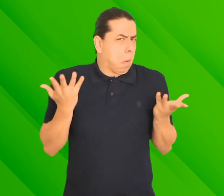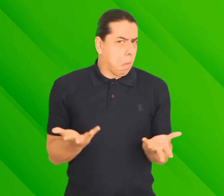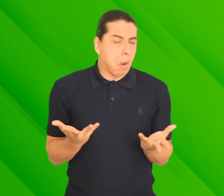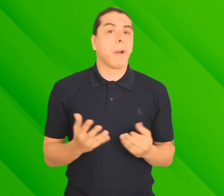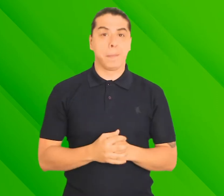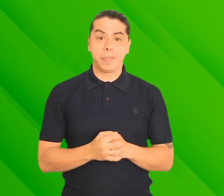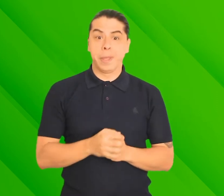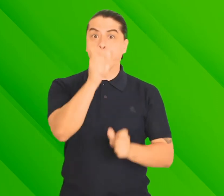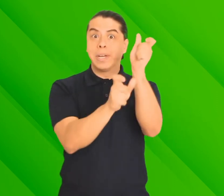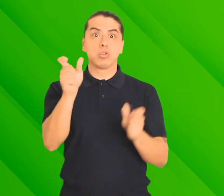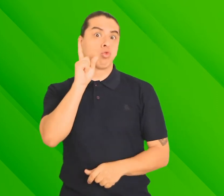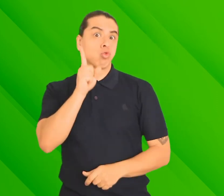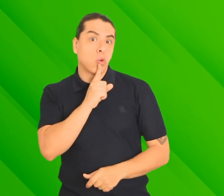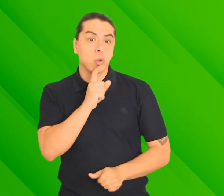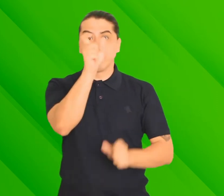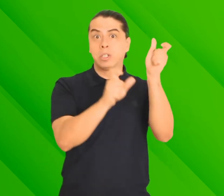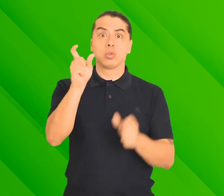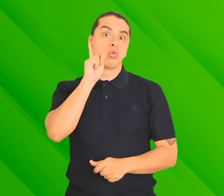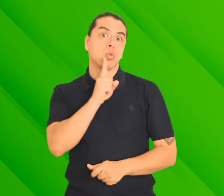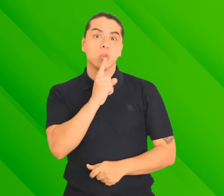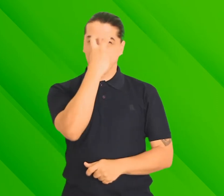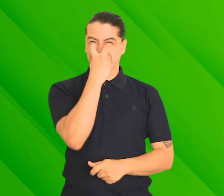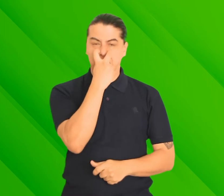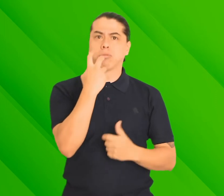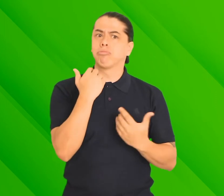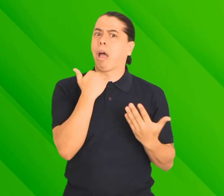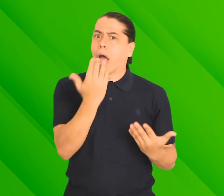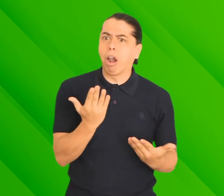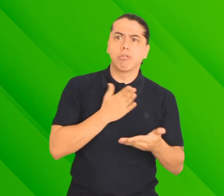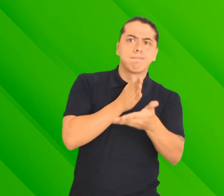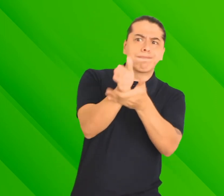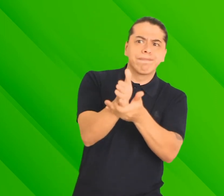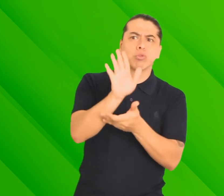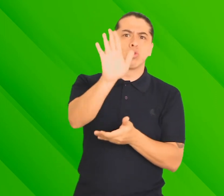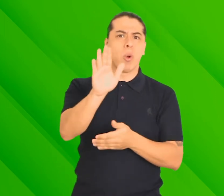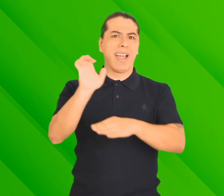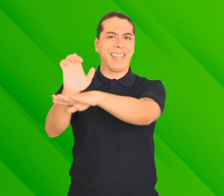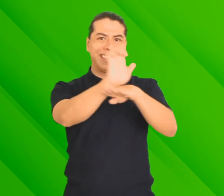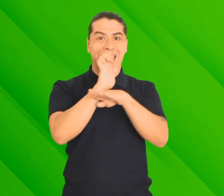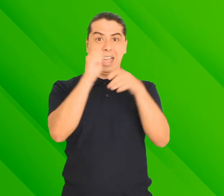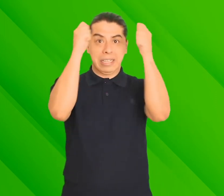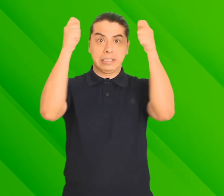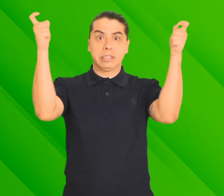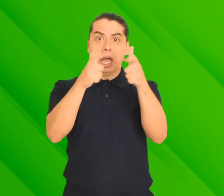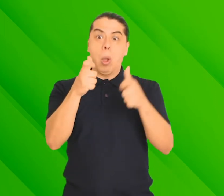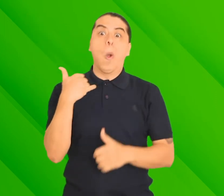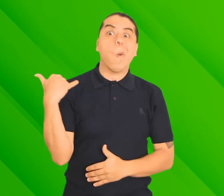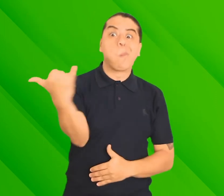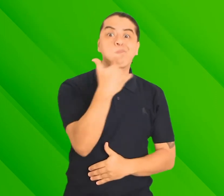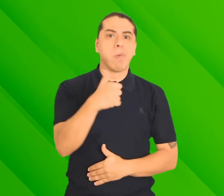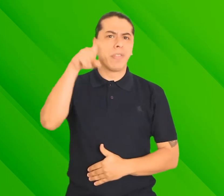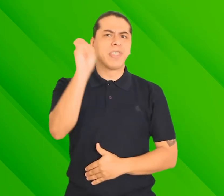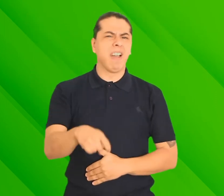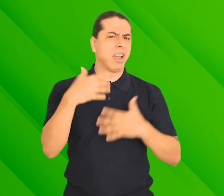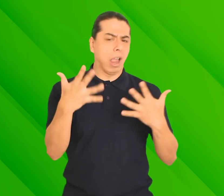fija que las entidades estatales deberán incorporar el servicio de interpretación